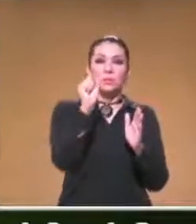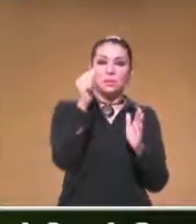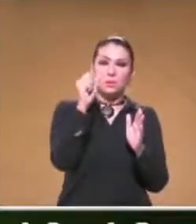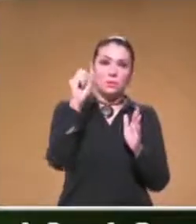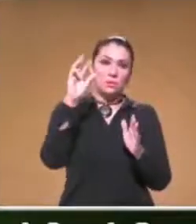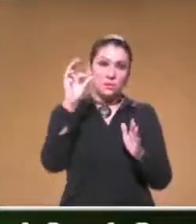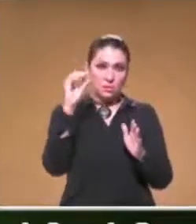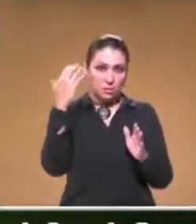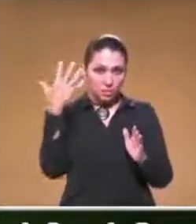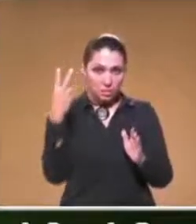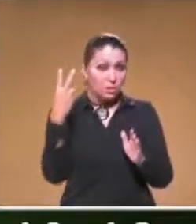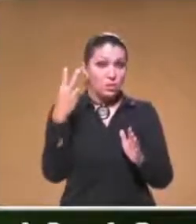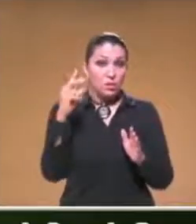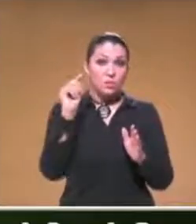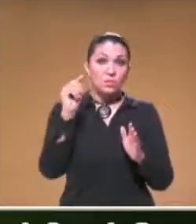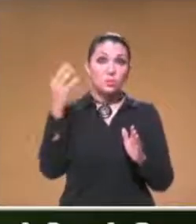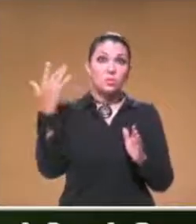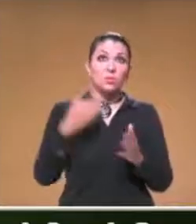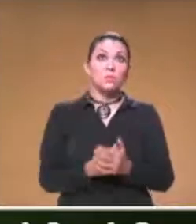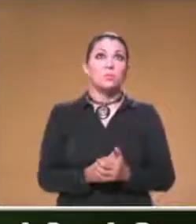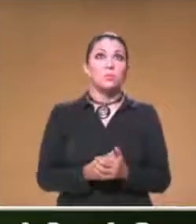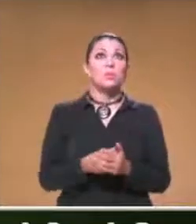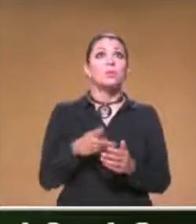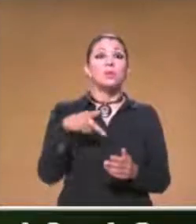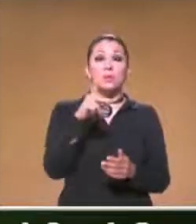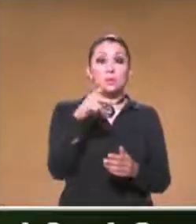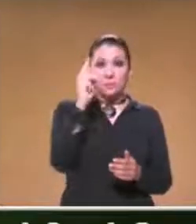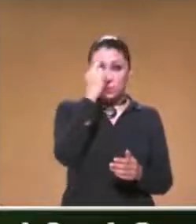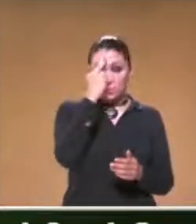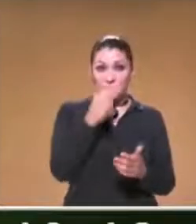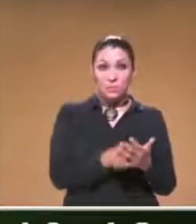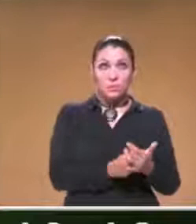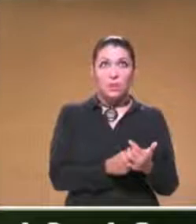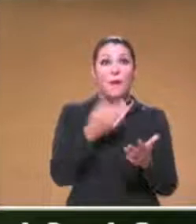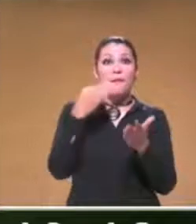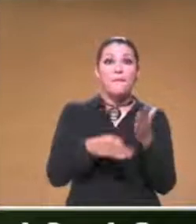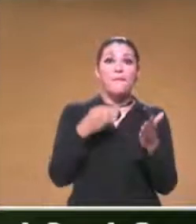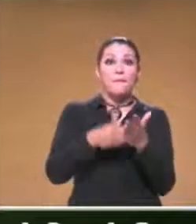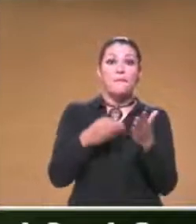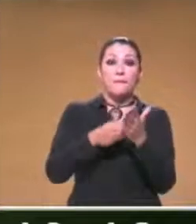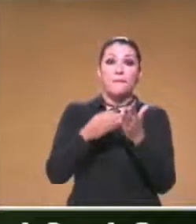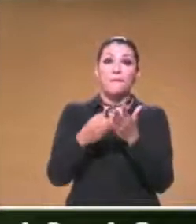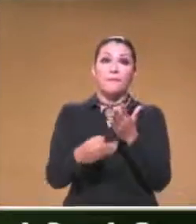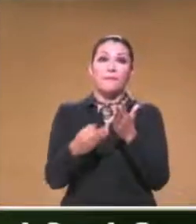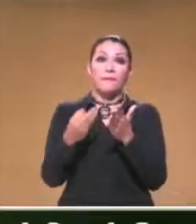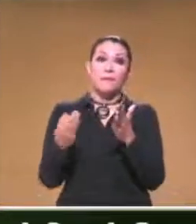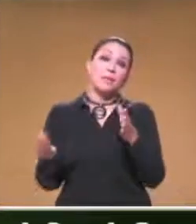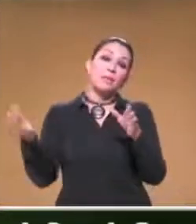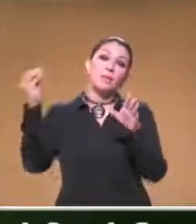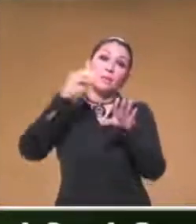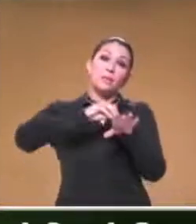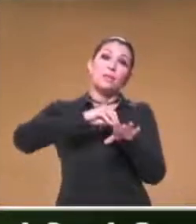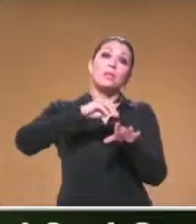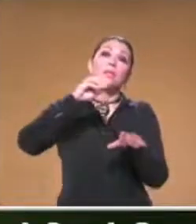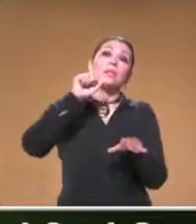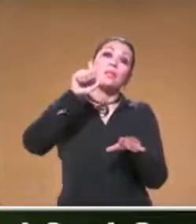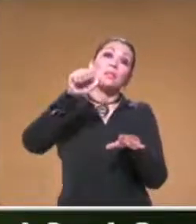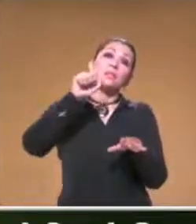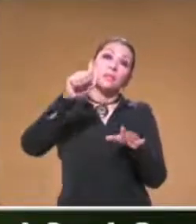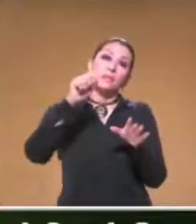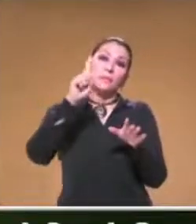7,642.50 o 0.5. Ahora bien, recordemos que nos falta el 16% del IVA, por lo cual multiplico